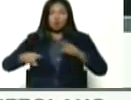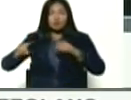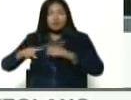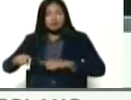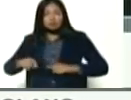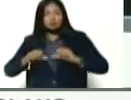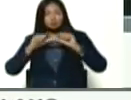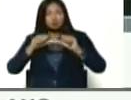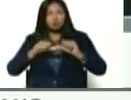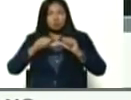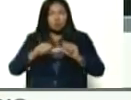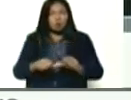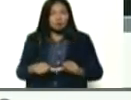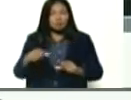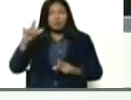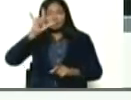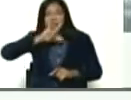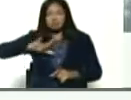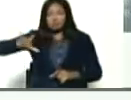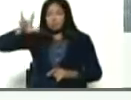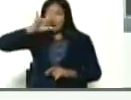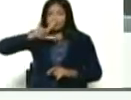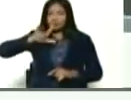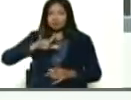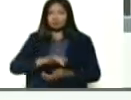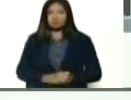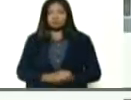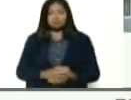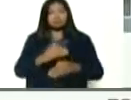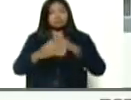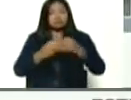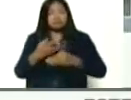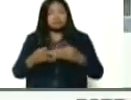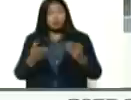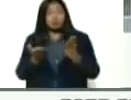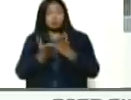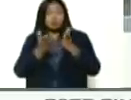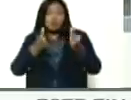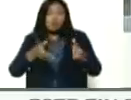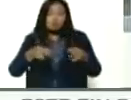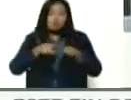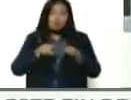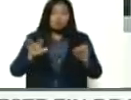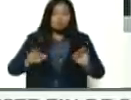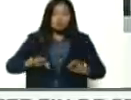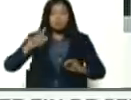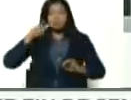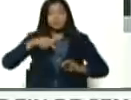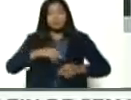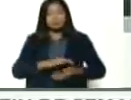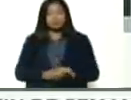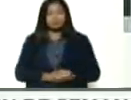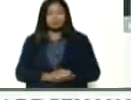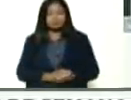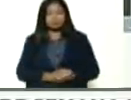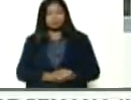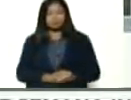de sudáfrica en coordinación permanente estudiando el tema de